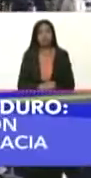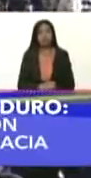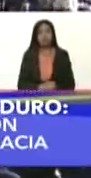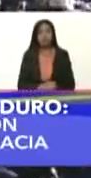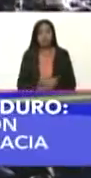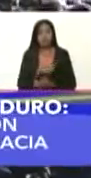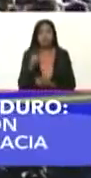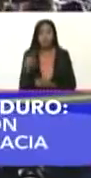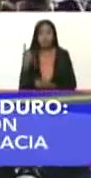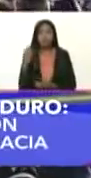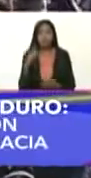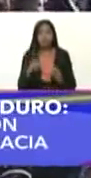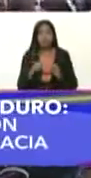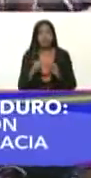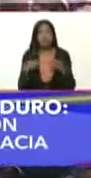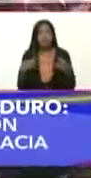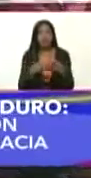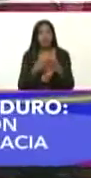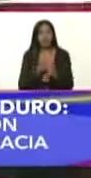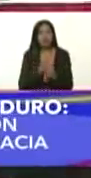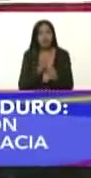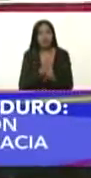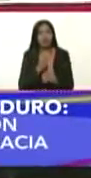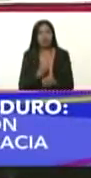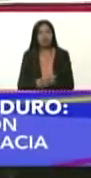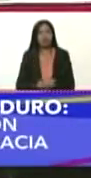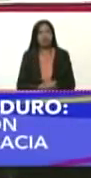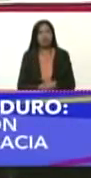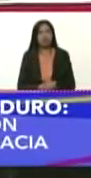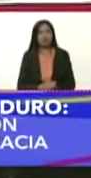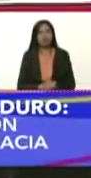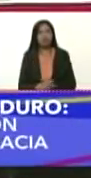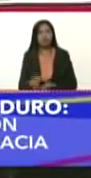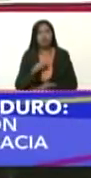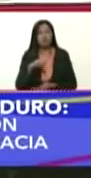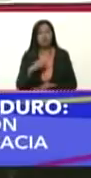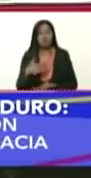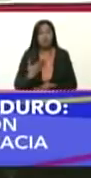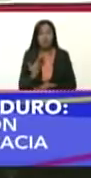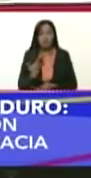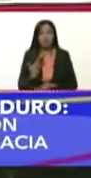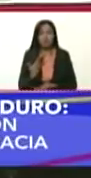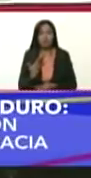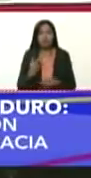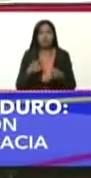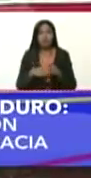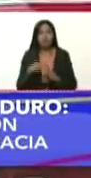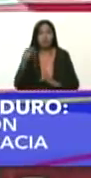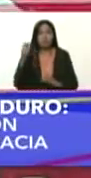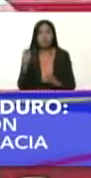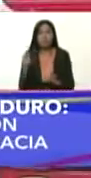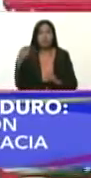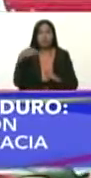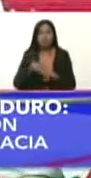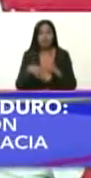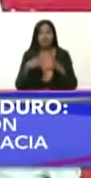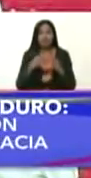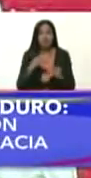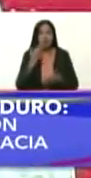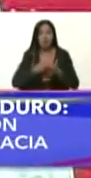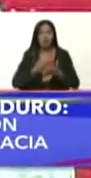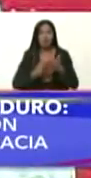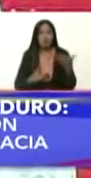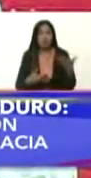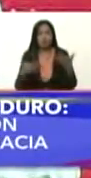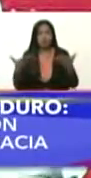Ustedes tienen que quedarse aquí un equipo trabajando para nosotros poder vaciar todas las propuestas que ustedes han